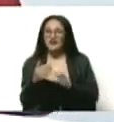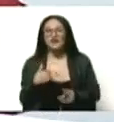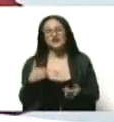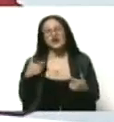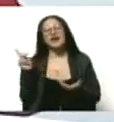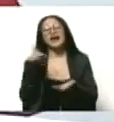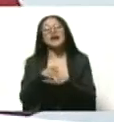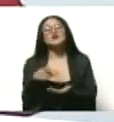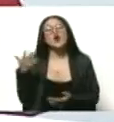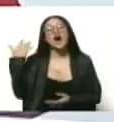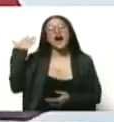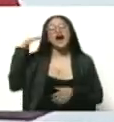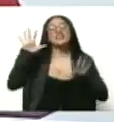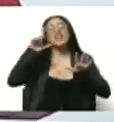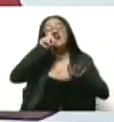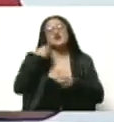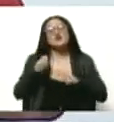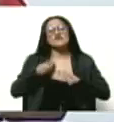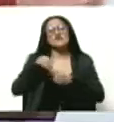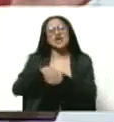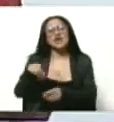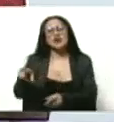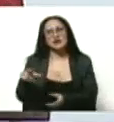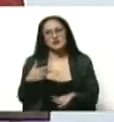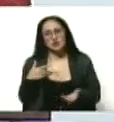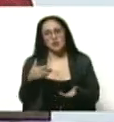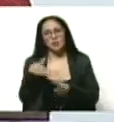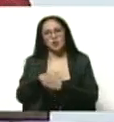yo viví aquí hace 10 años, me sale a votar aquí. No, ya va.